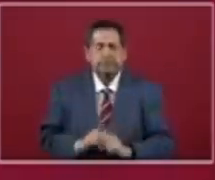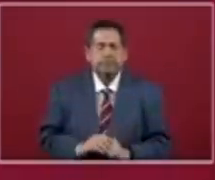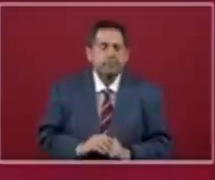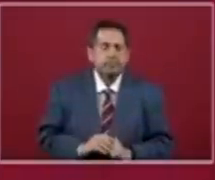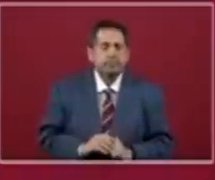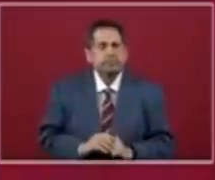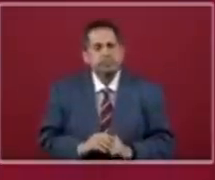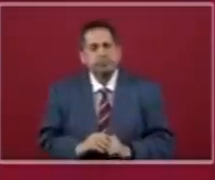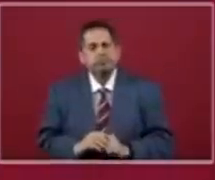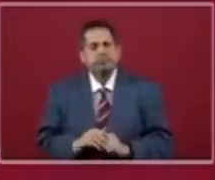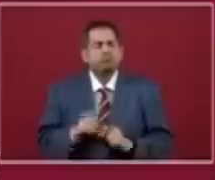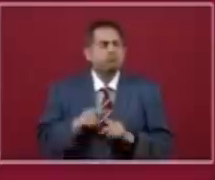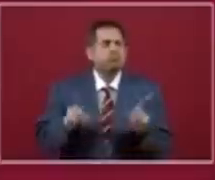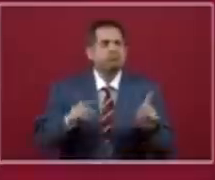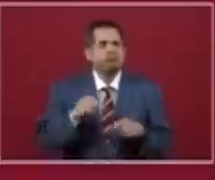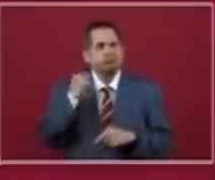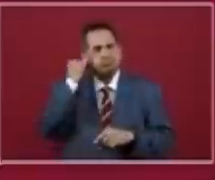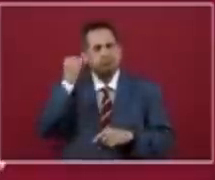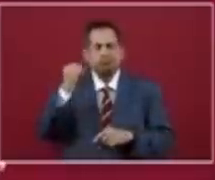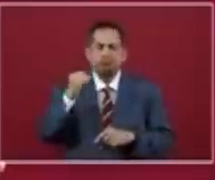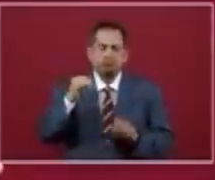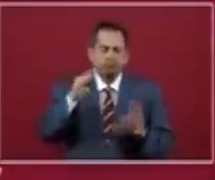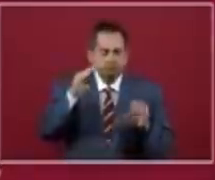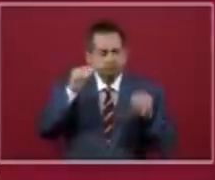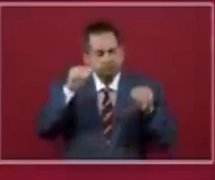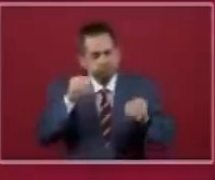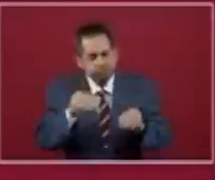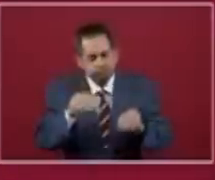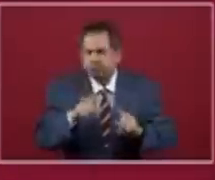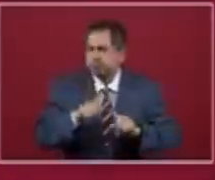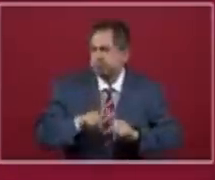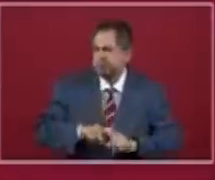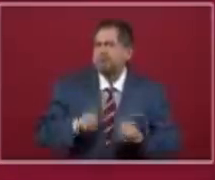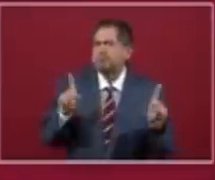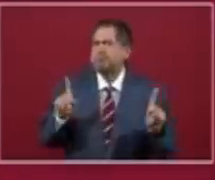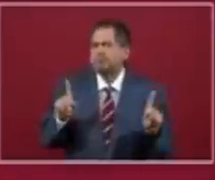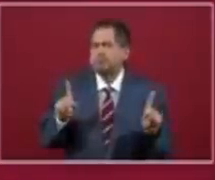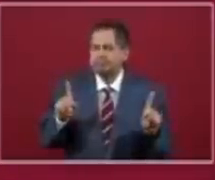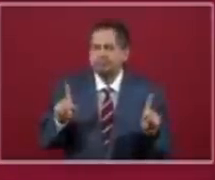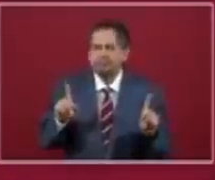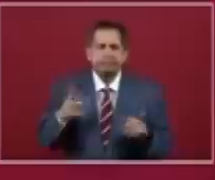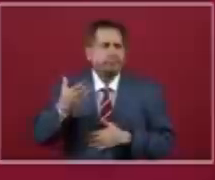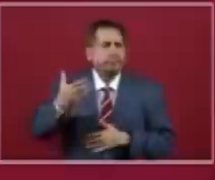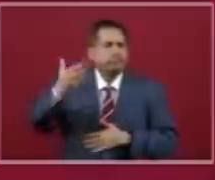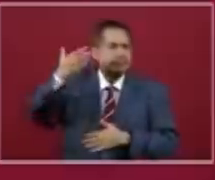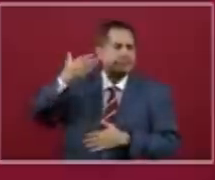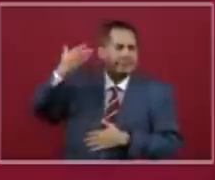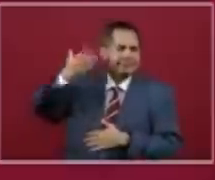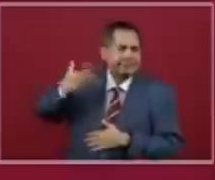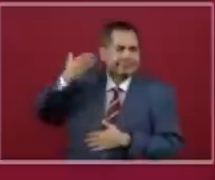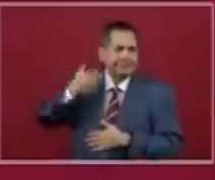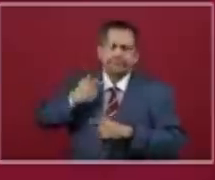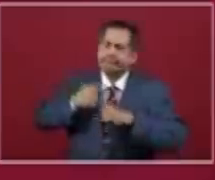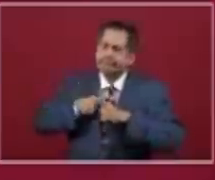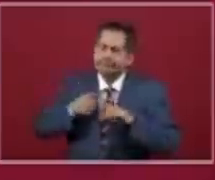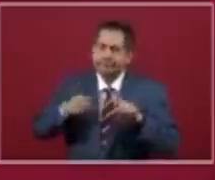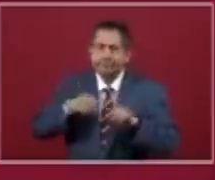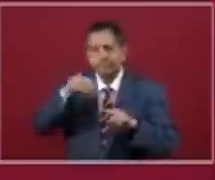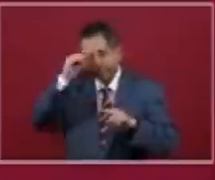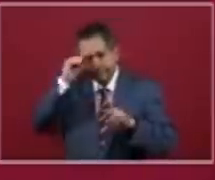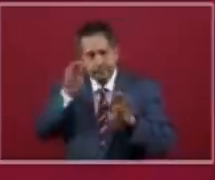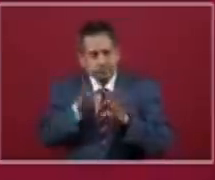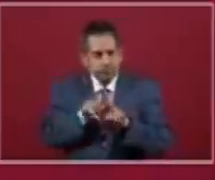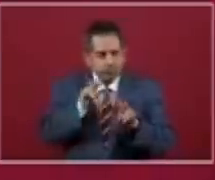con un enfoque distinto a lo que se había